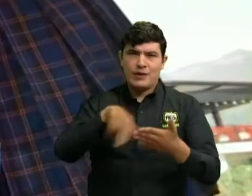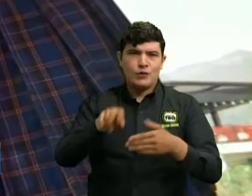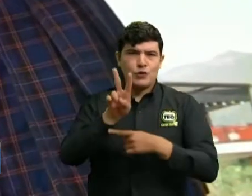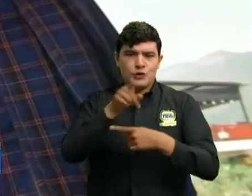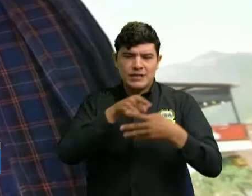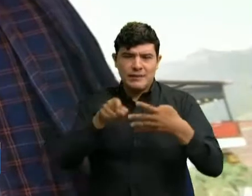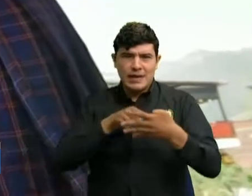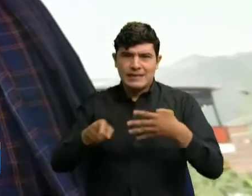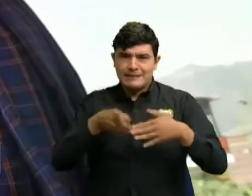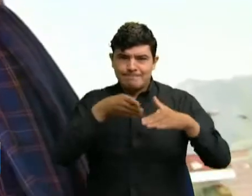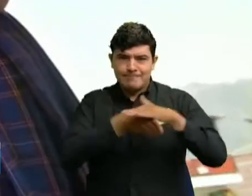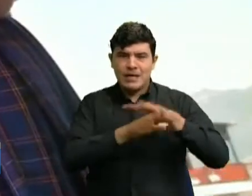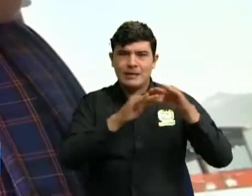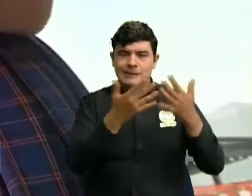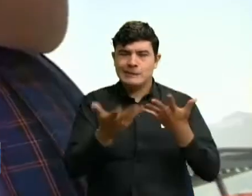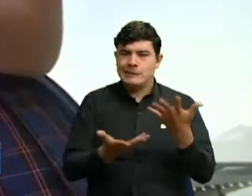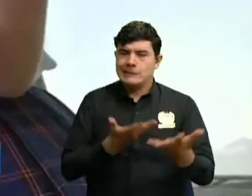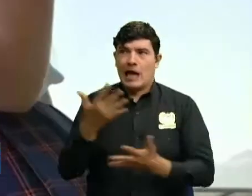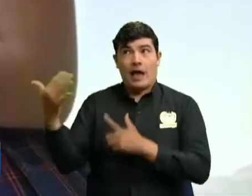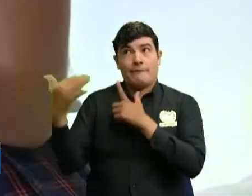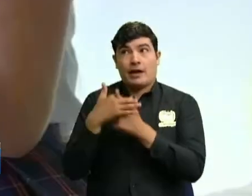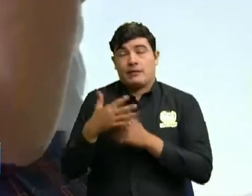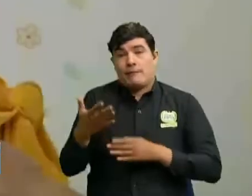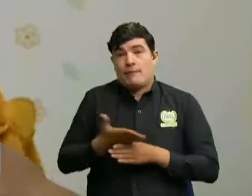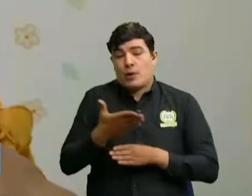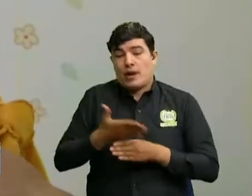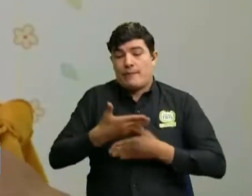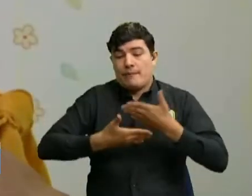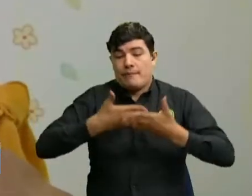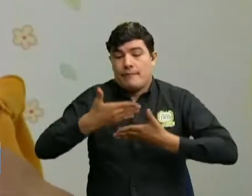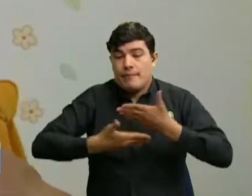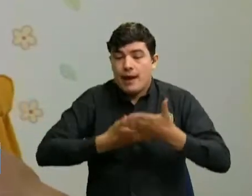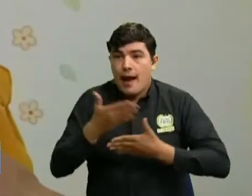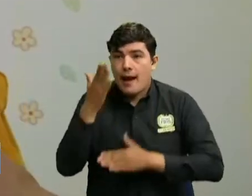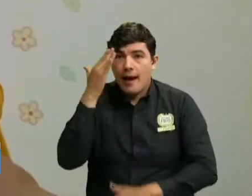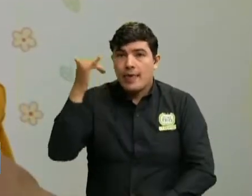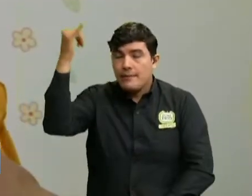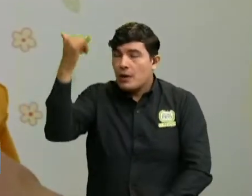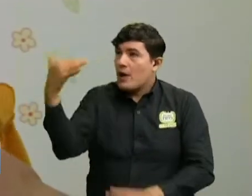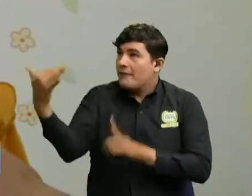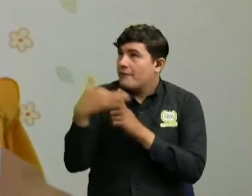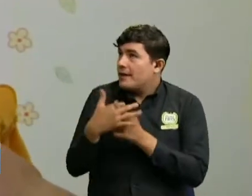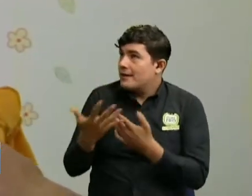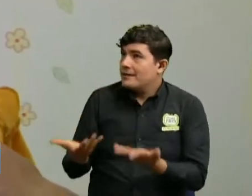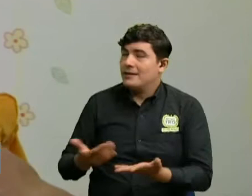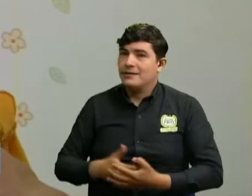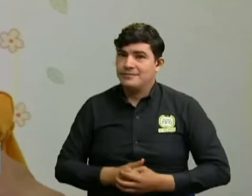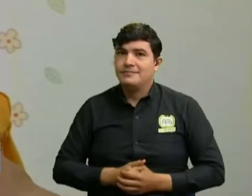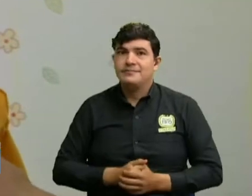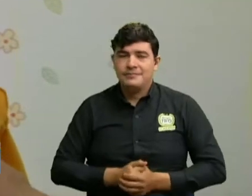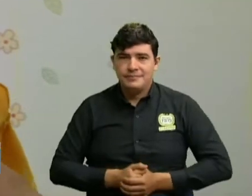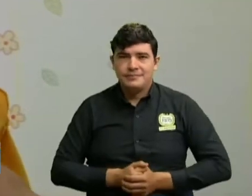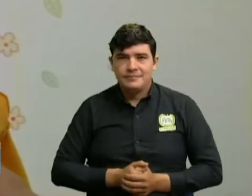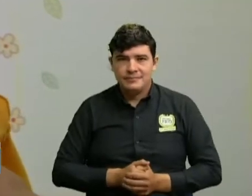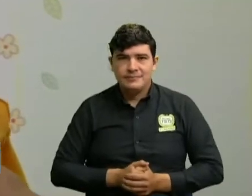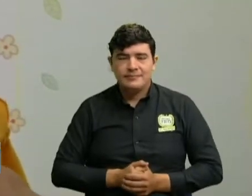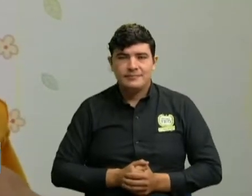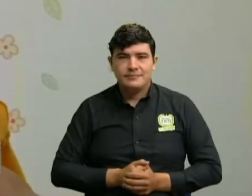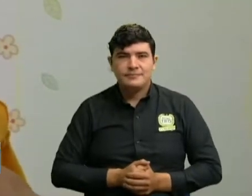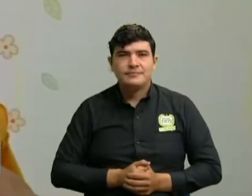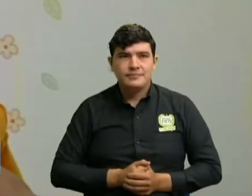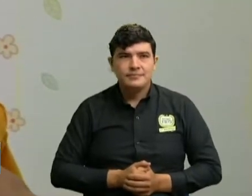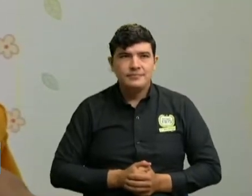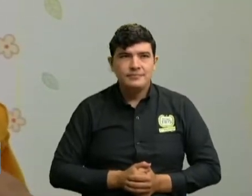perjudica el proceso académico nos vemos muy afectados principalmente cuando hablamos de que la gran mayoría